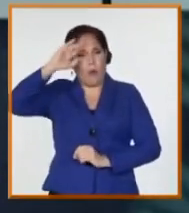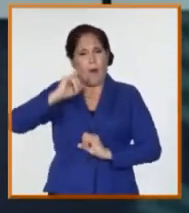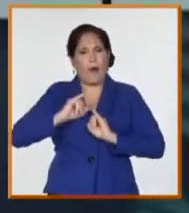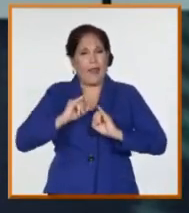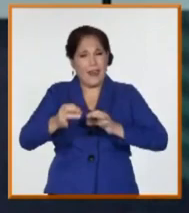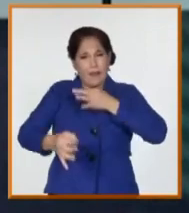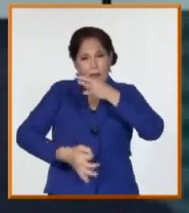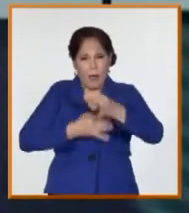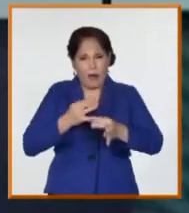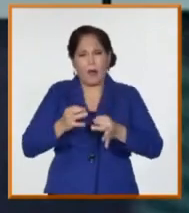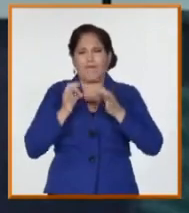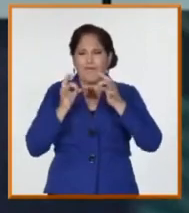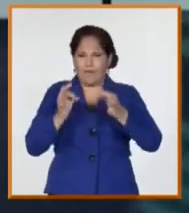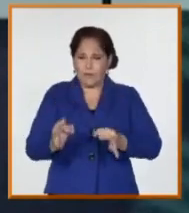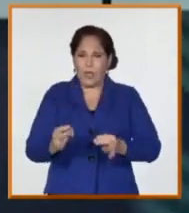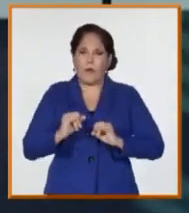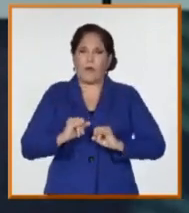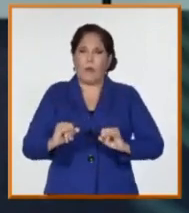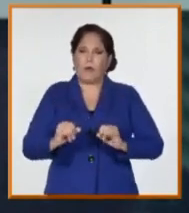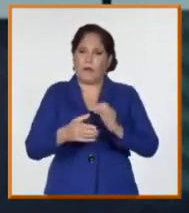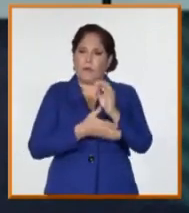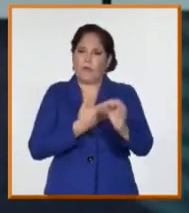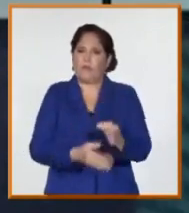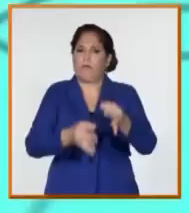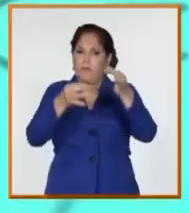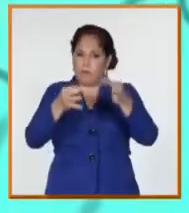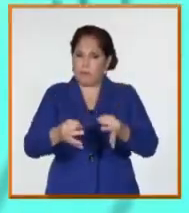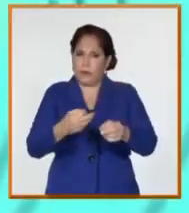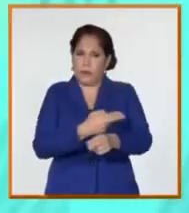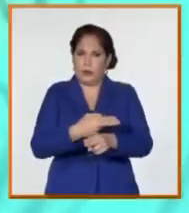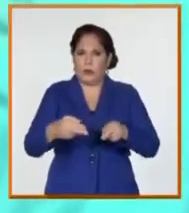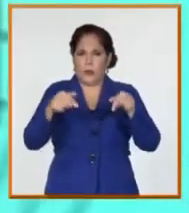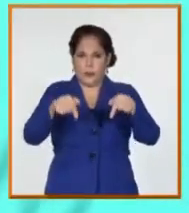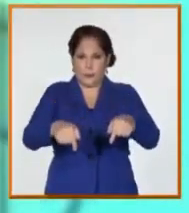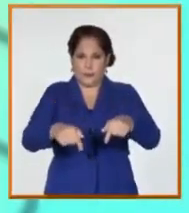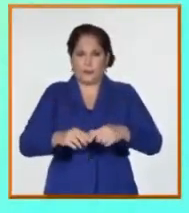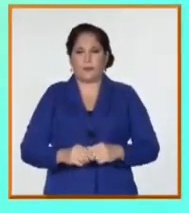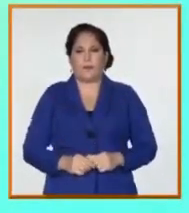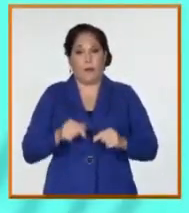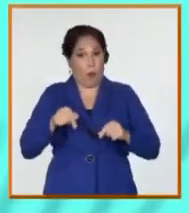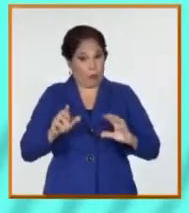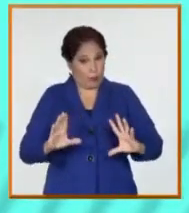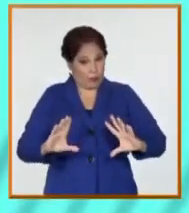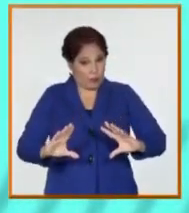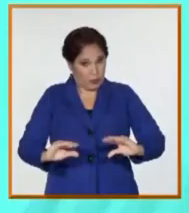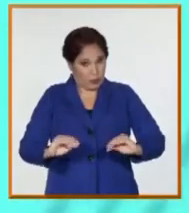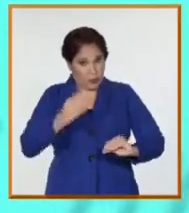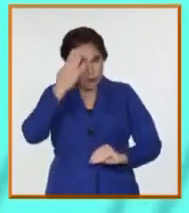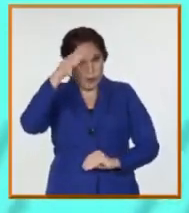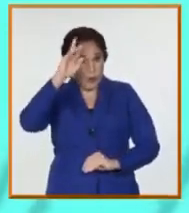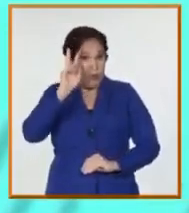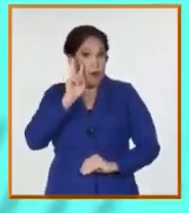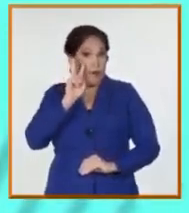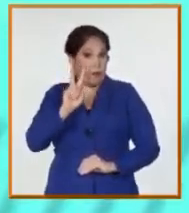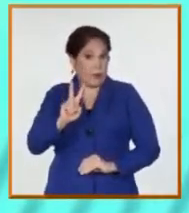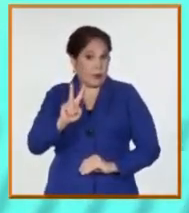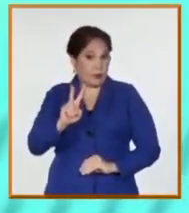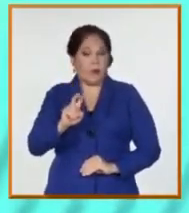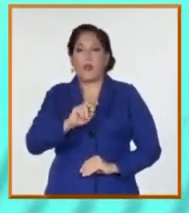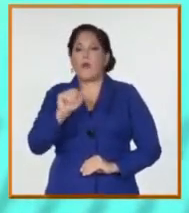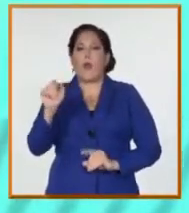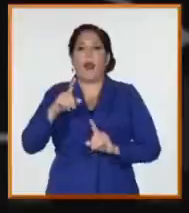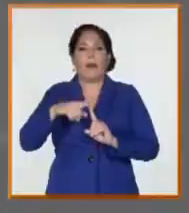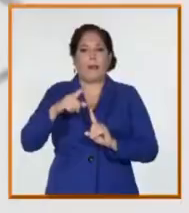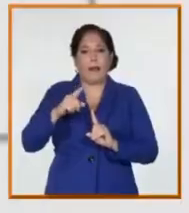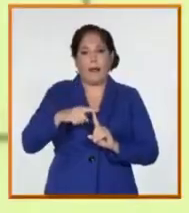costura de la manipulación mediática y adentrarnos en la lista filosas de los acontecimientos esta noche Por Cuba visión y nuestros canales en